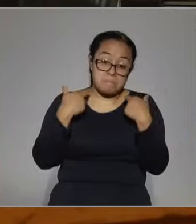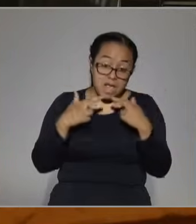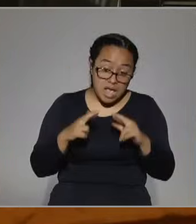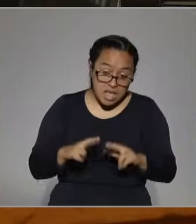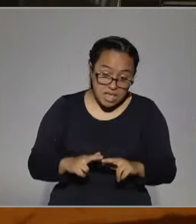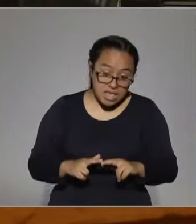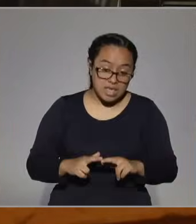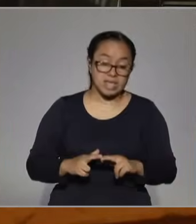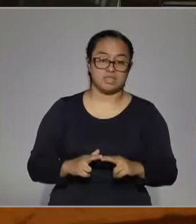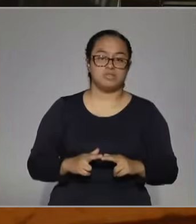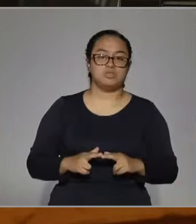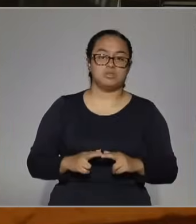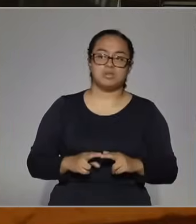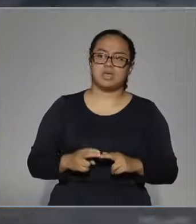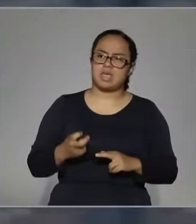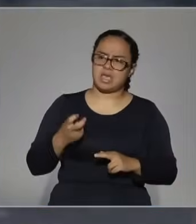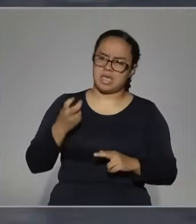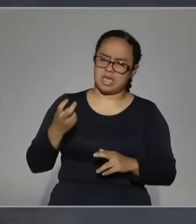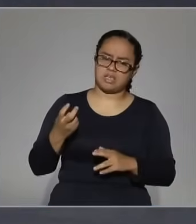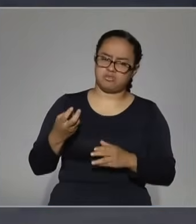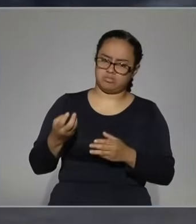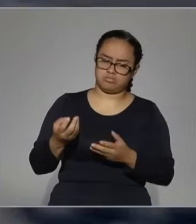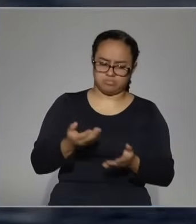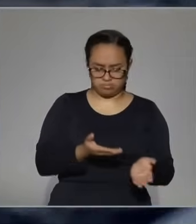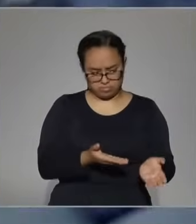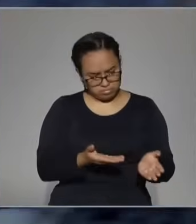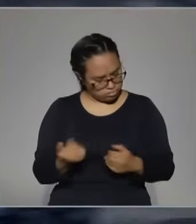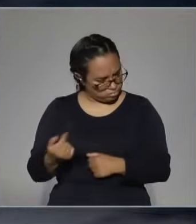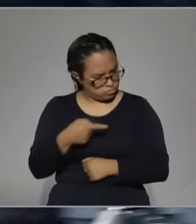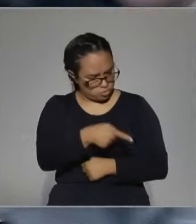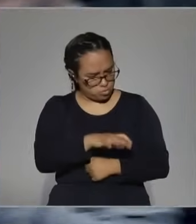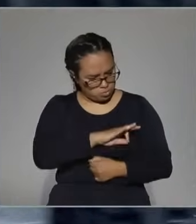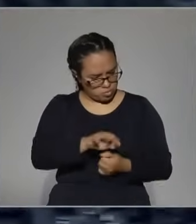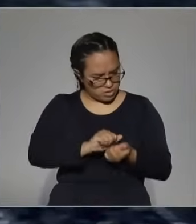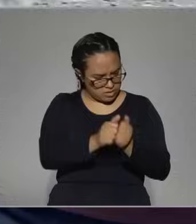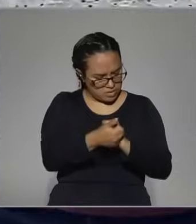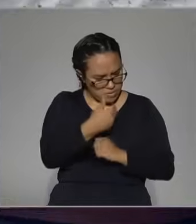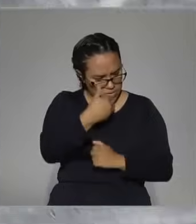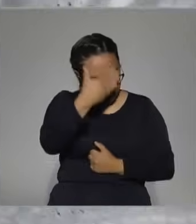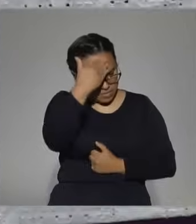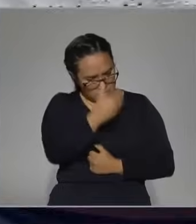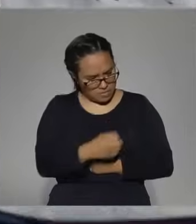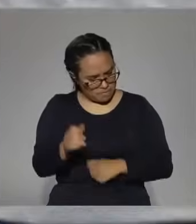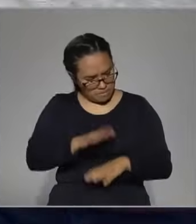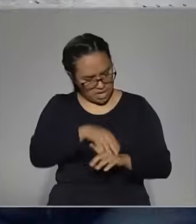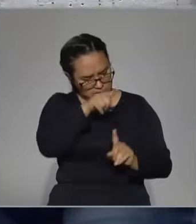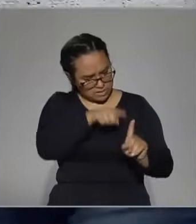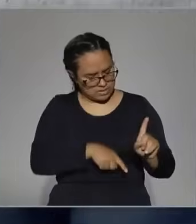maestros que nos van a invitar también a desarrollar y a valorar nuestro ser.